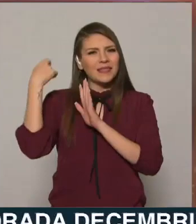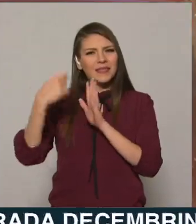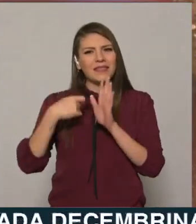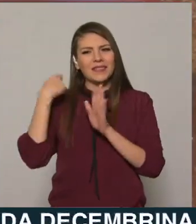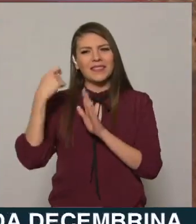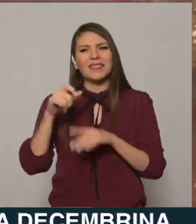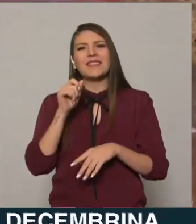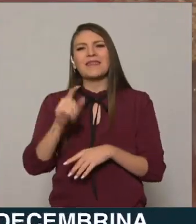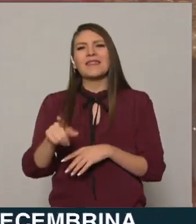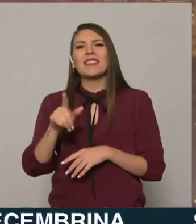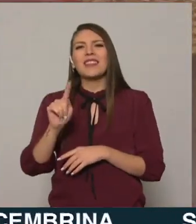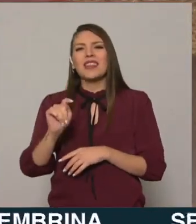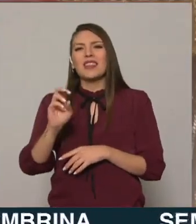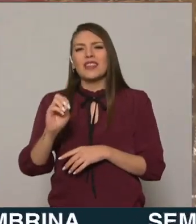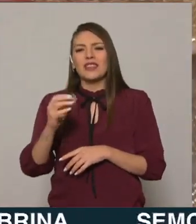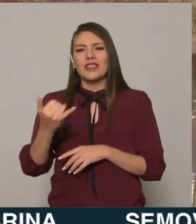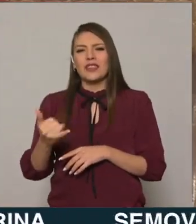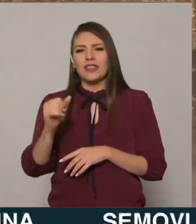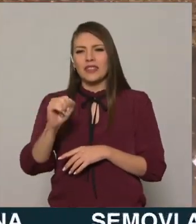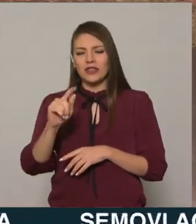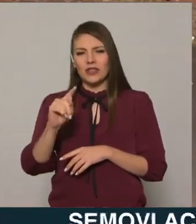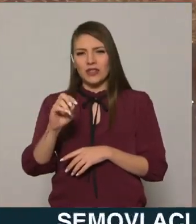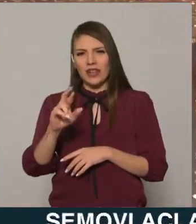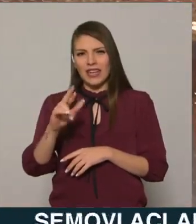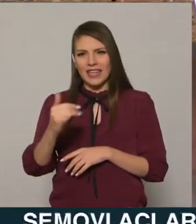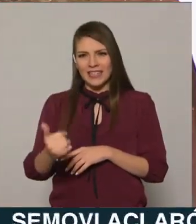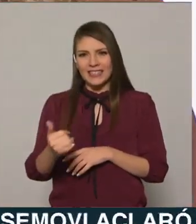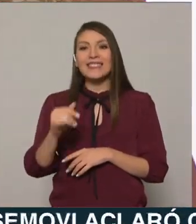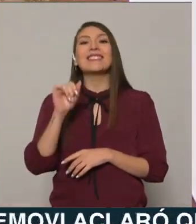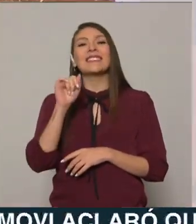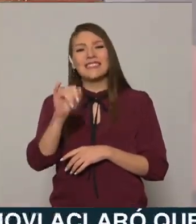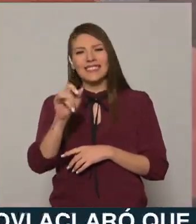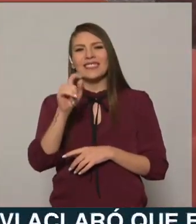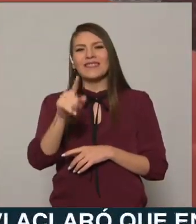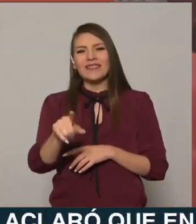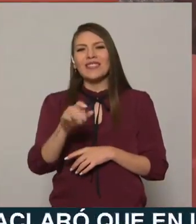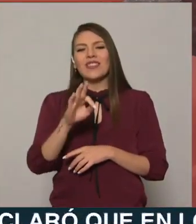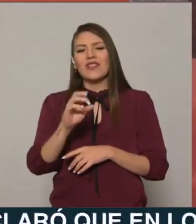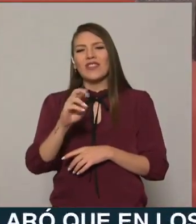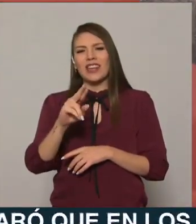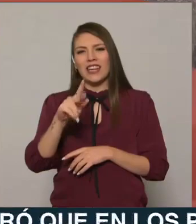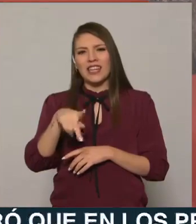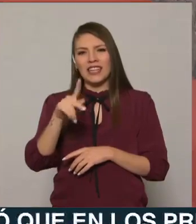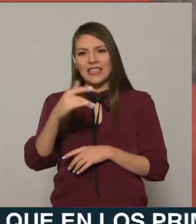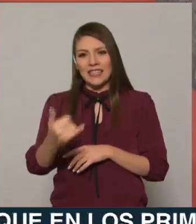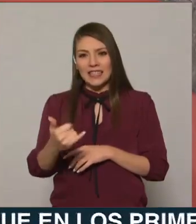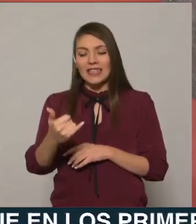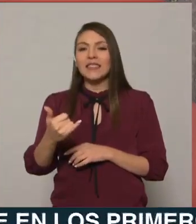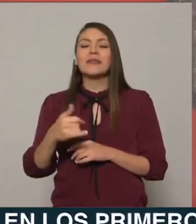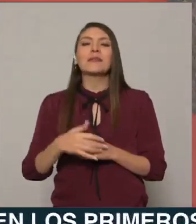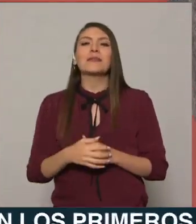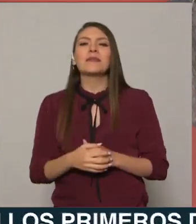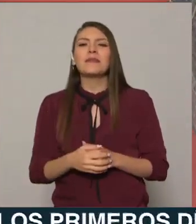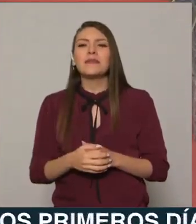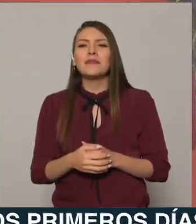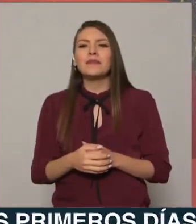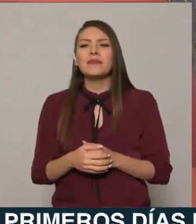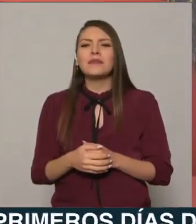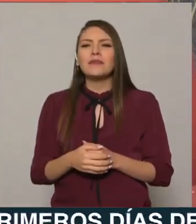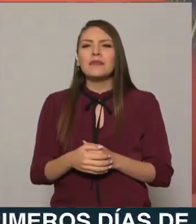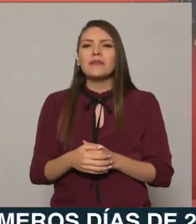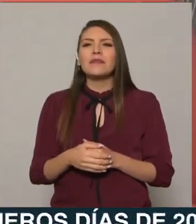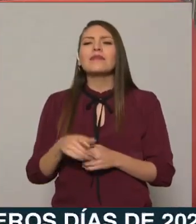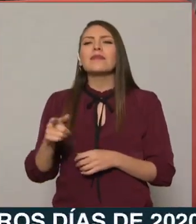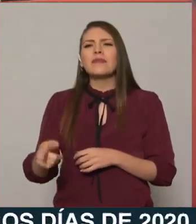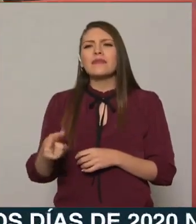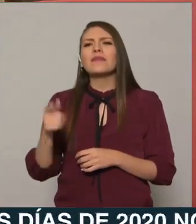Forky. Exactamente, ¿no? Como que va sobre esta línea. ¿Cuál es el principal objetivo aparte de la basura? Porque veo, por ejemplo, que la doctora